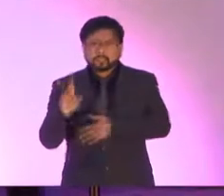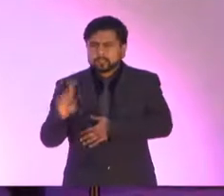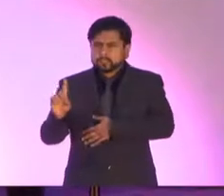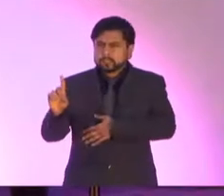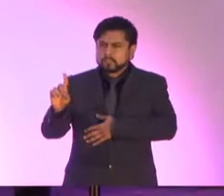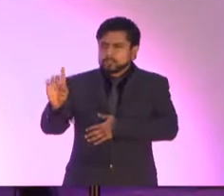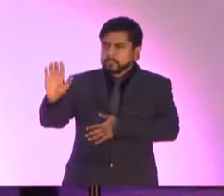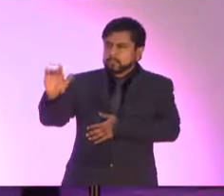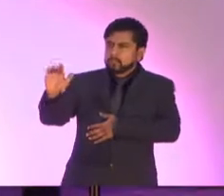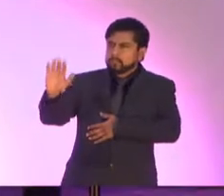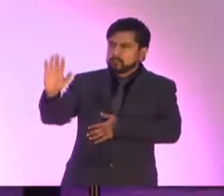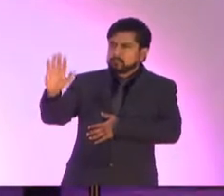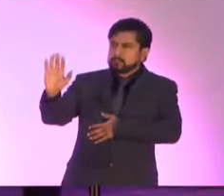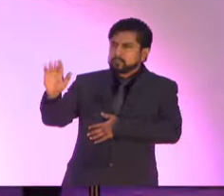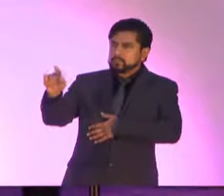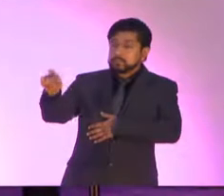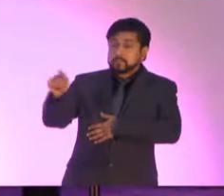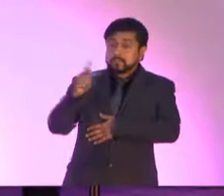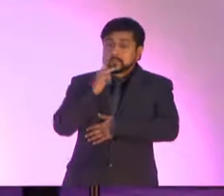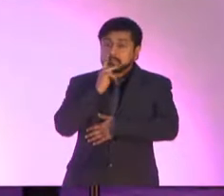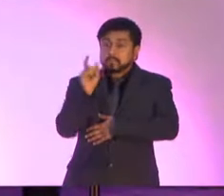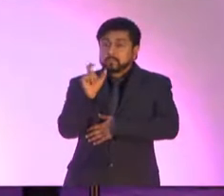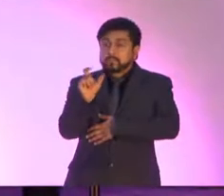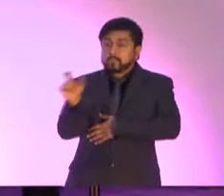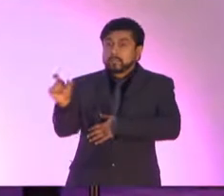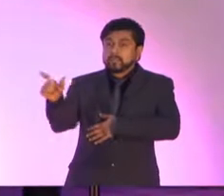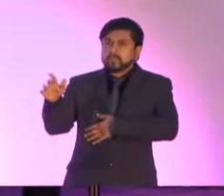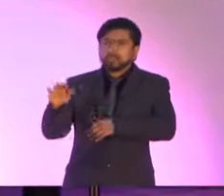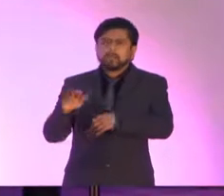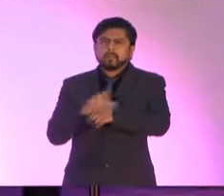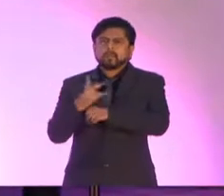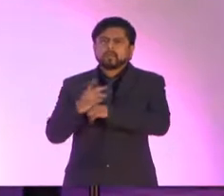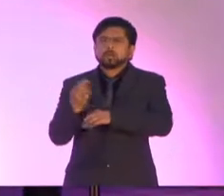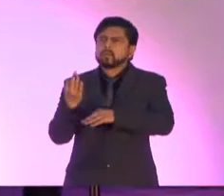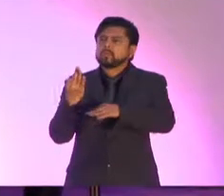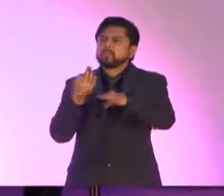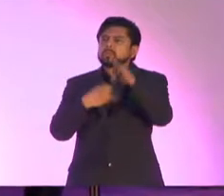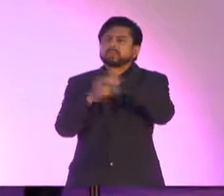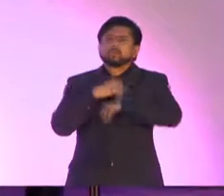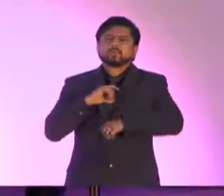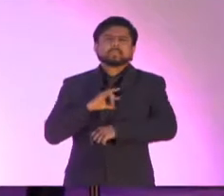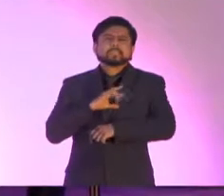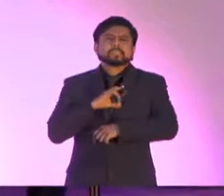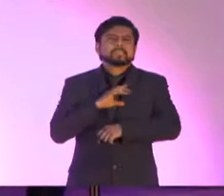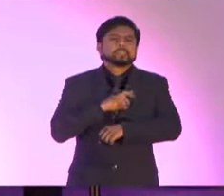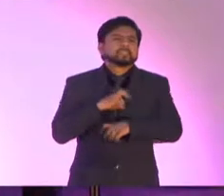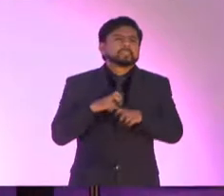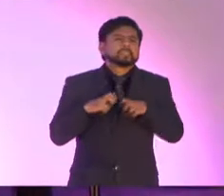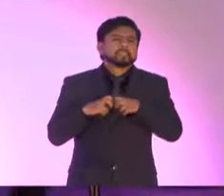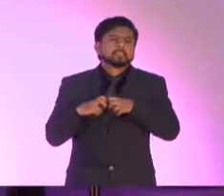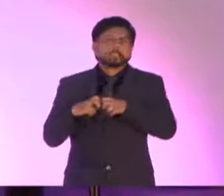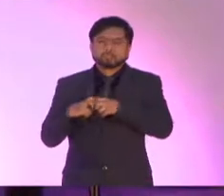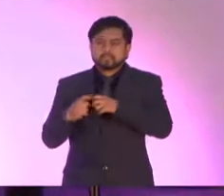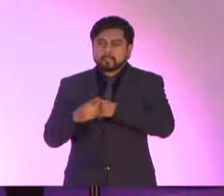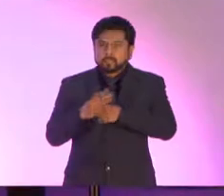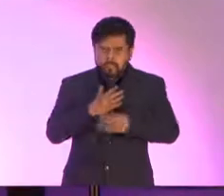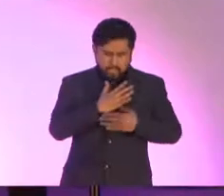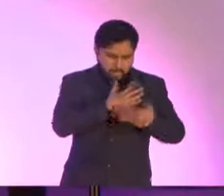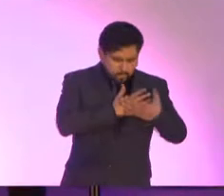Adiós es la palabra por la que temblamos aterrados.